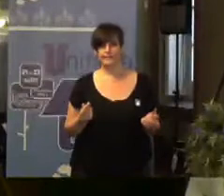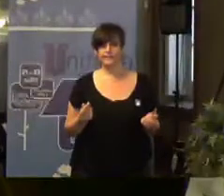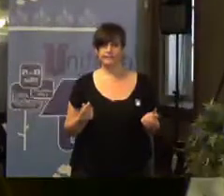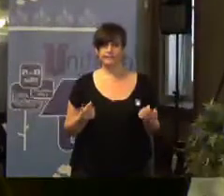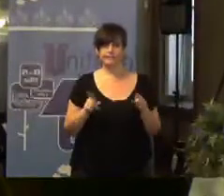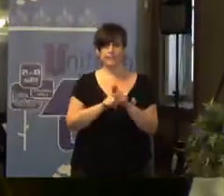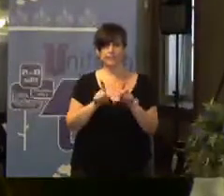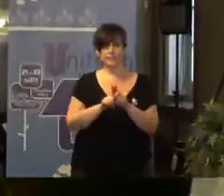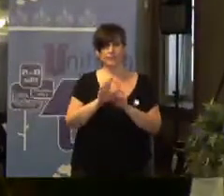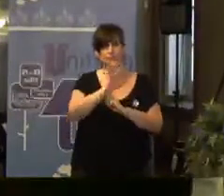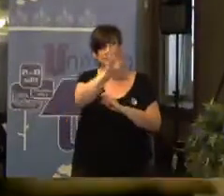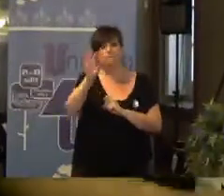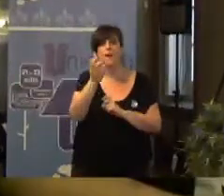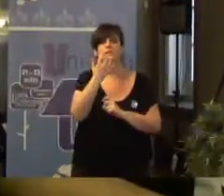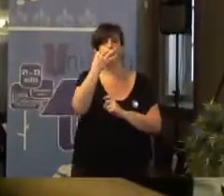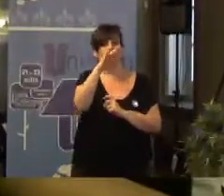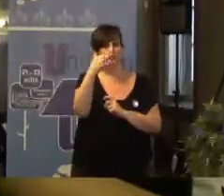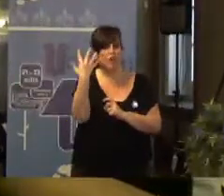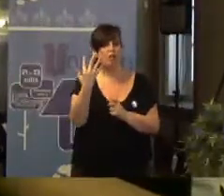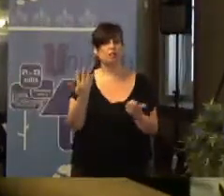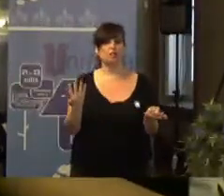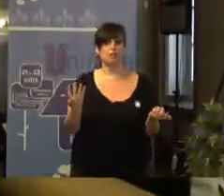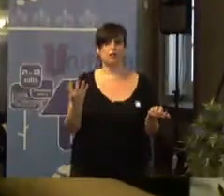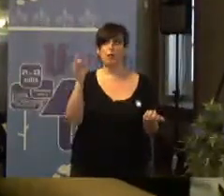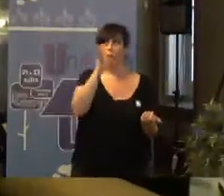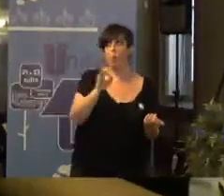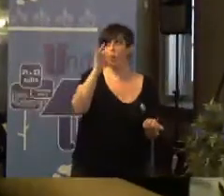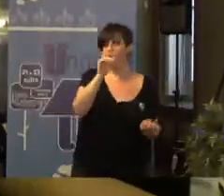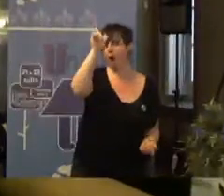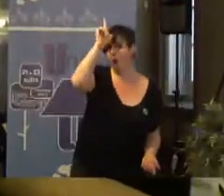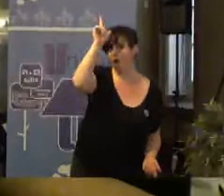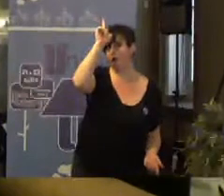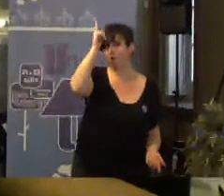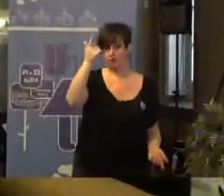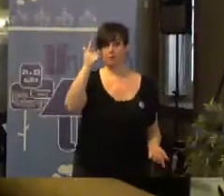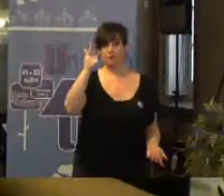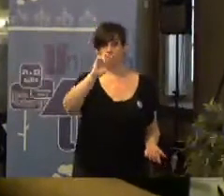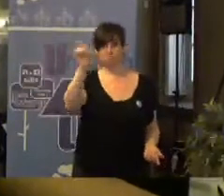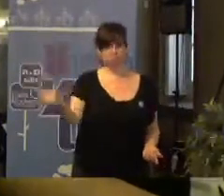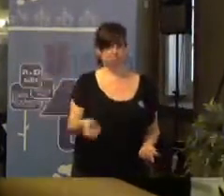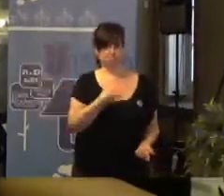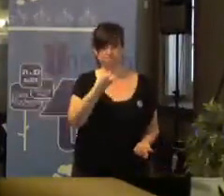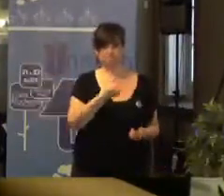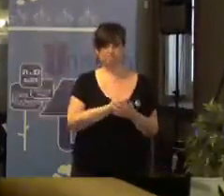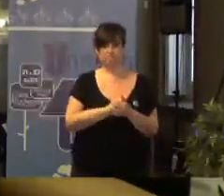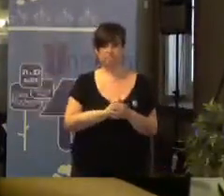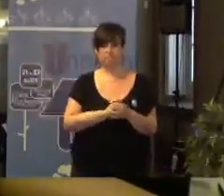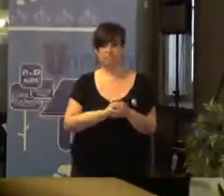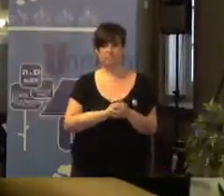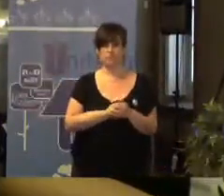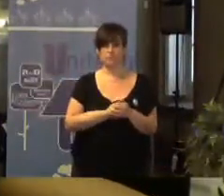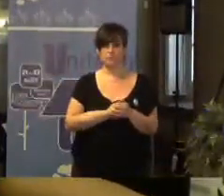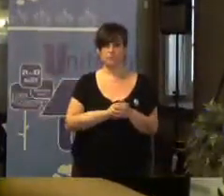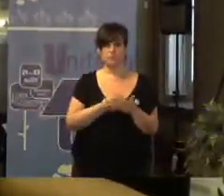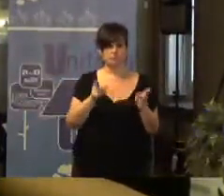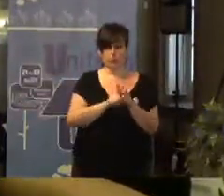usuais, vamos, por exemplo, en Francia ou en Alemania, na República Federal Alemana, etc., que é o sistema